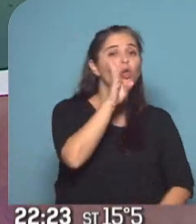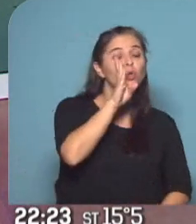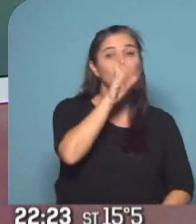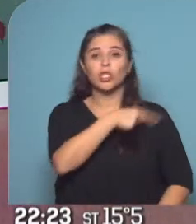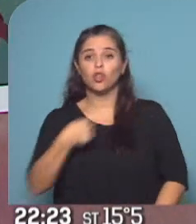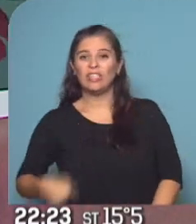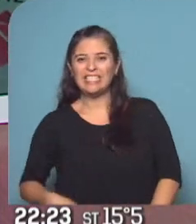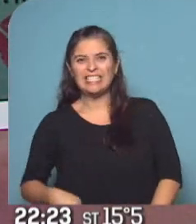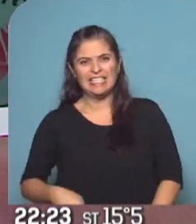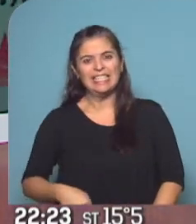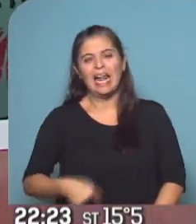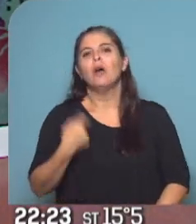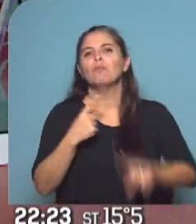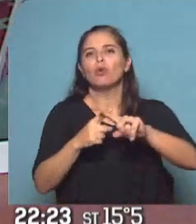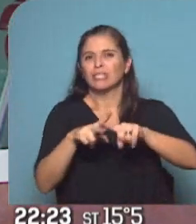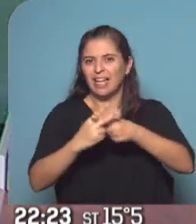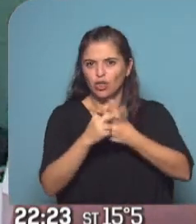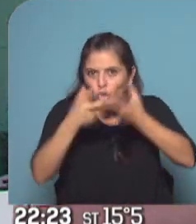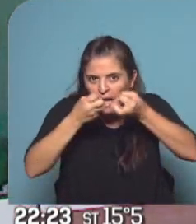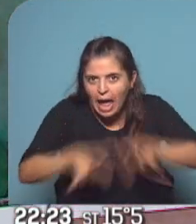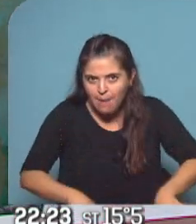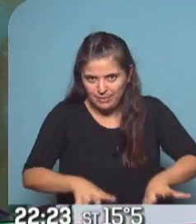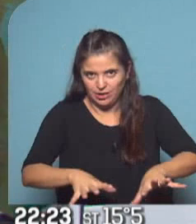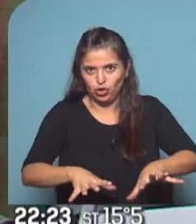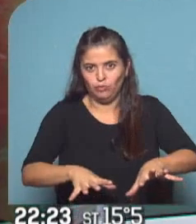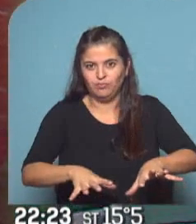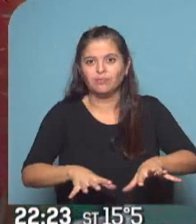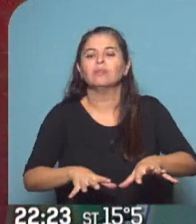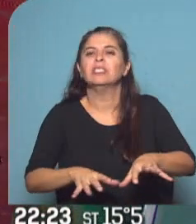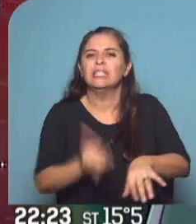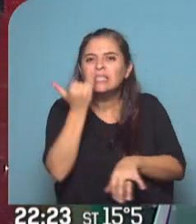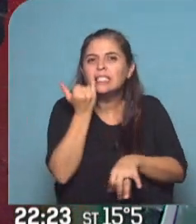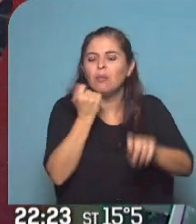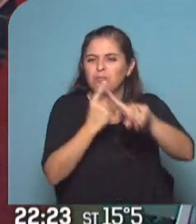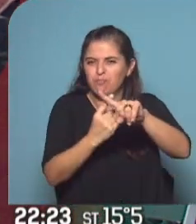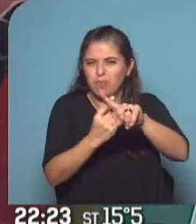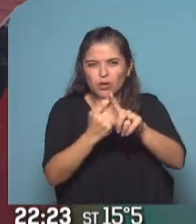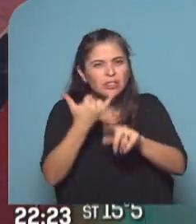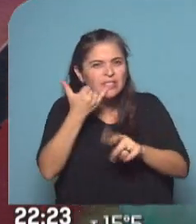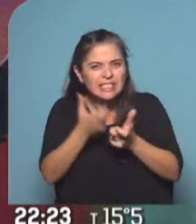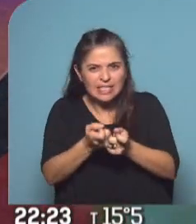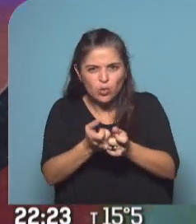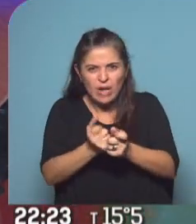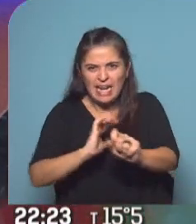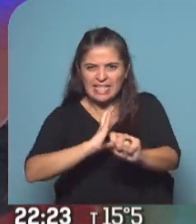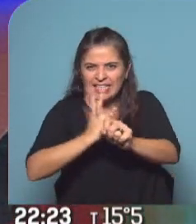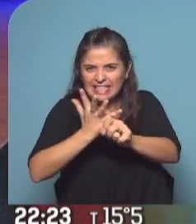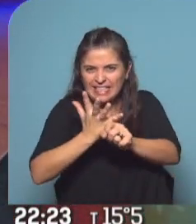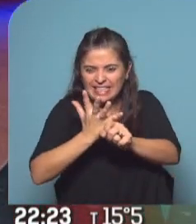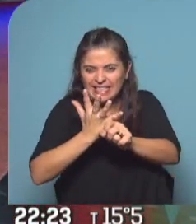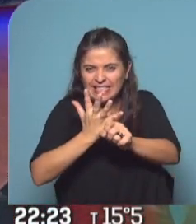internet de quinta generación o lo que se llama 5g se dice que es la cuarta revolución industrial